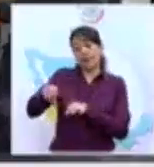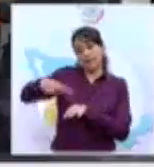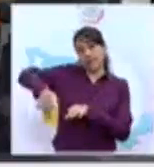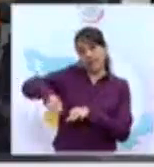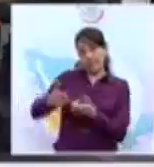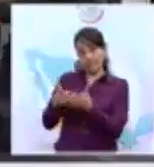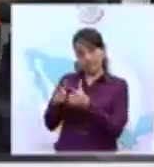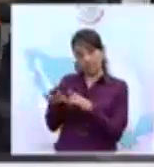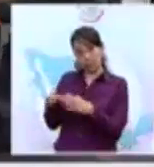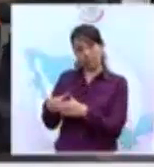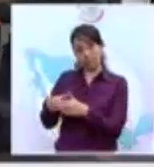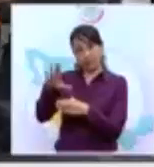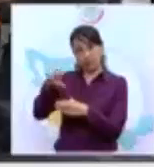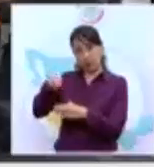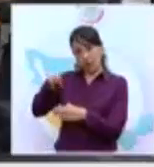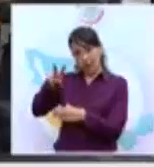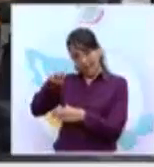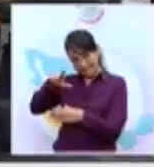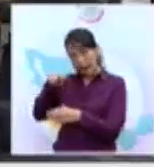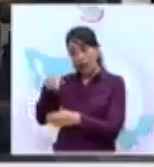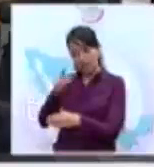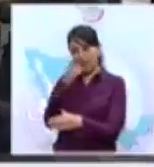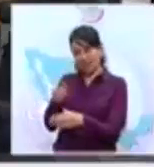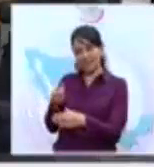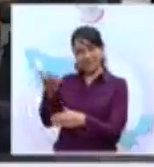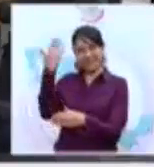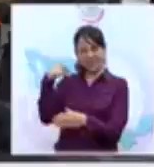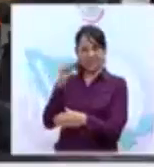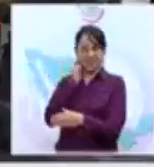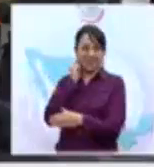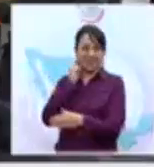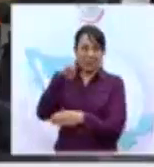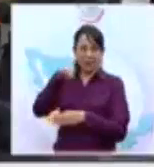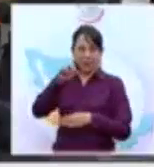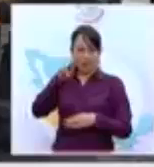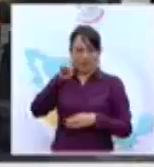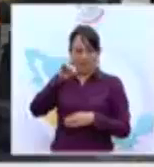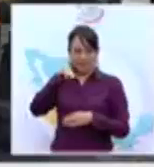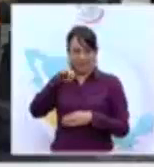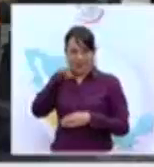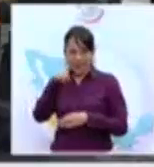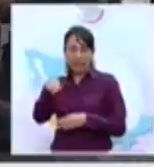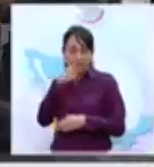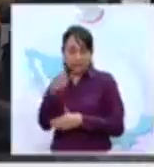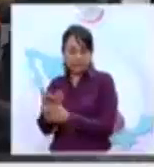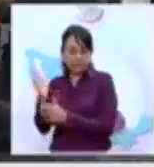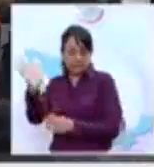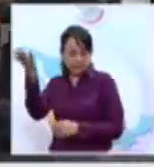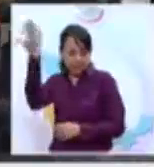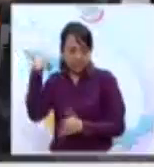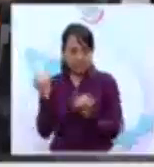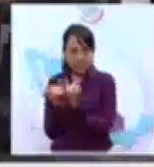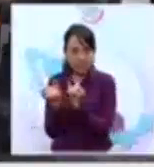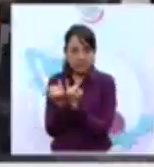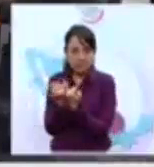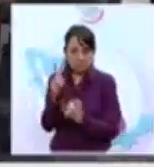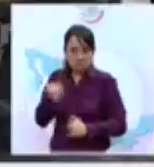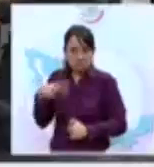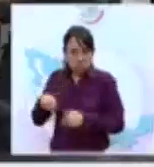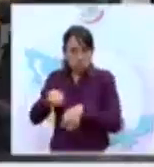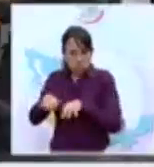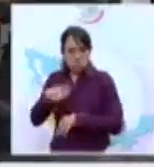decía el senador José María Martínez Martínez, que si bien es cierto, lo que queremos ahora